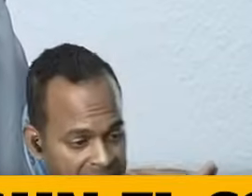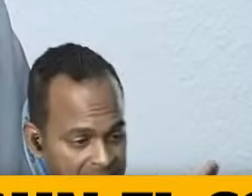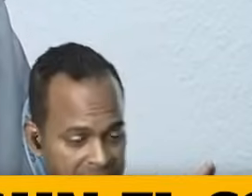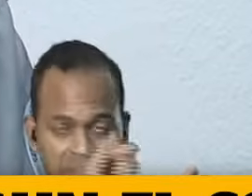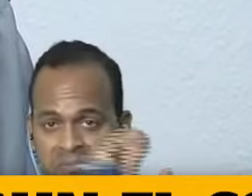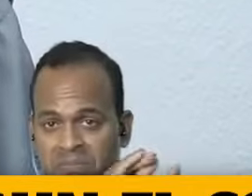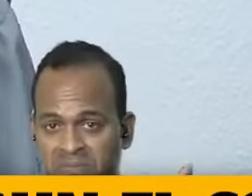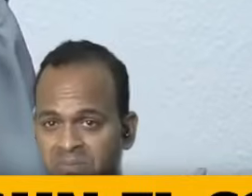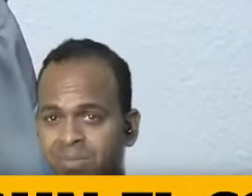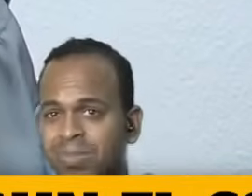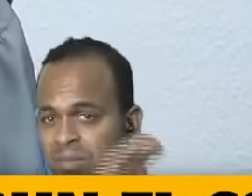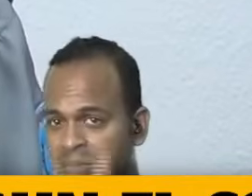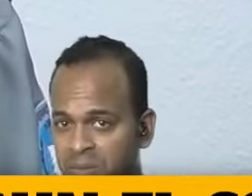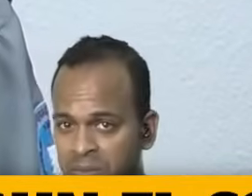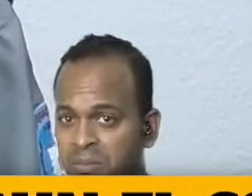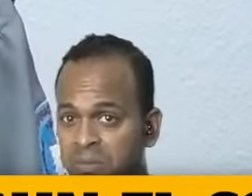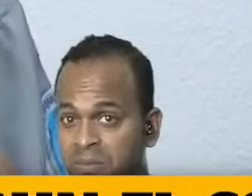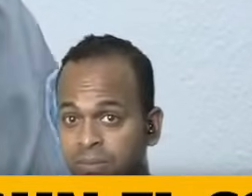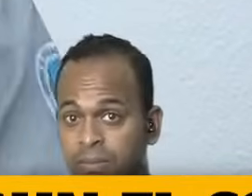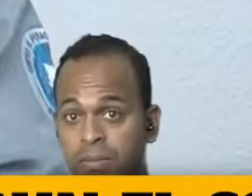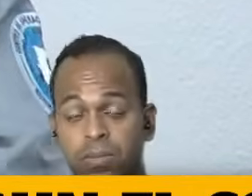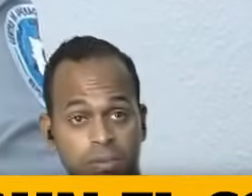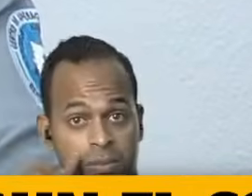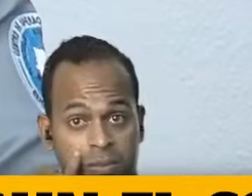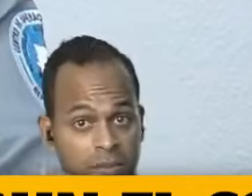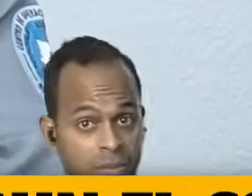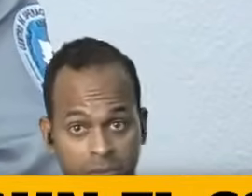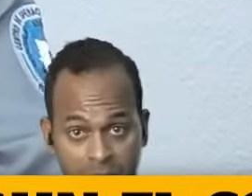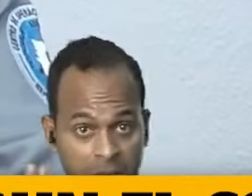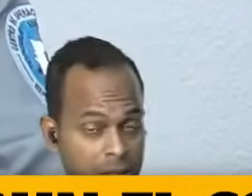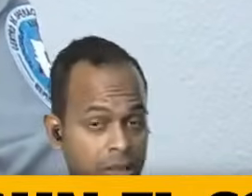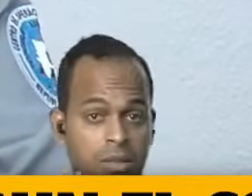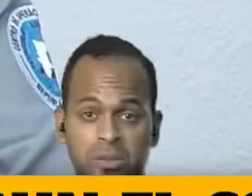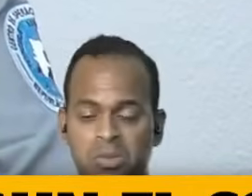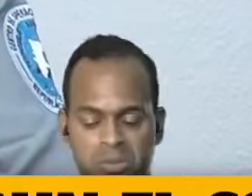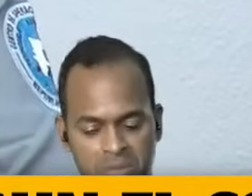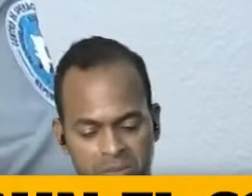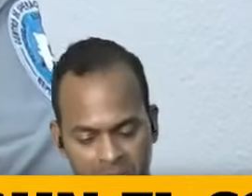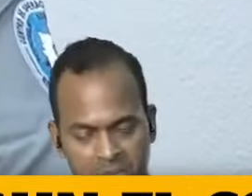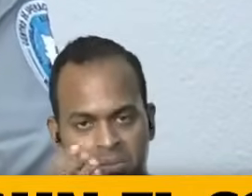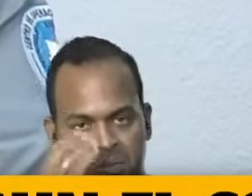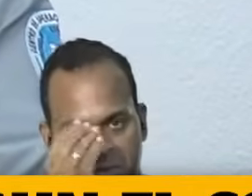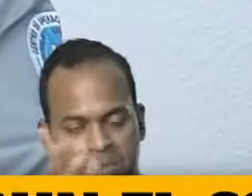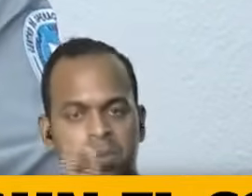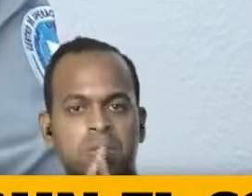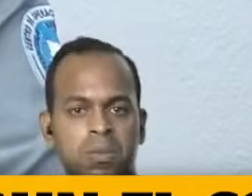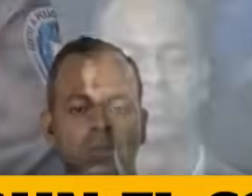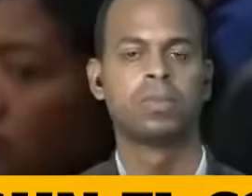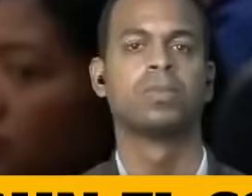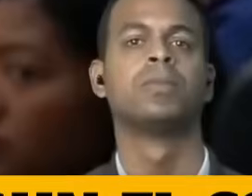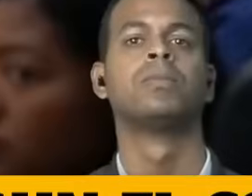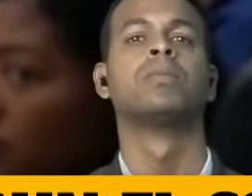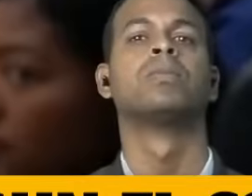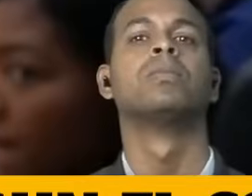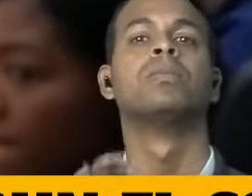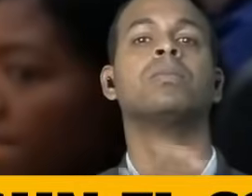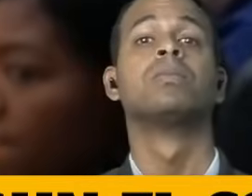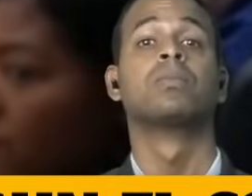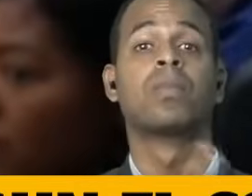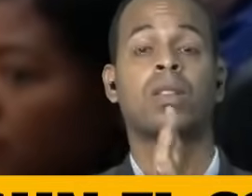reseñas. Si ustedes tienen alguna pregunta, estamos para servir. Por favor, úsame el micrófono para